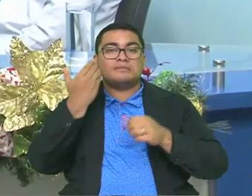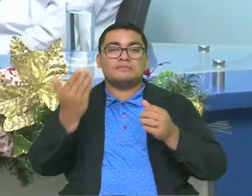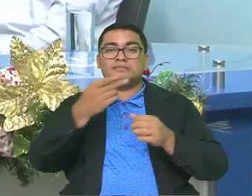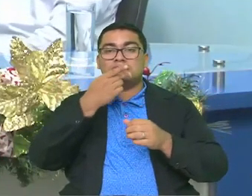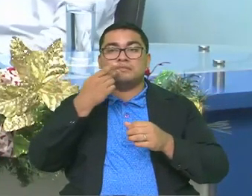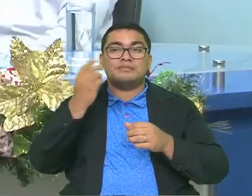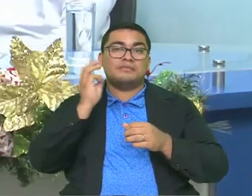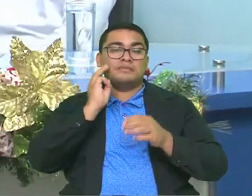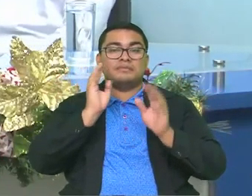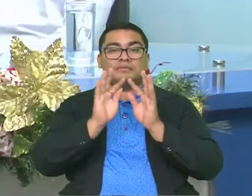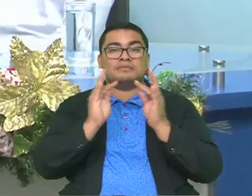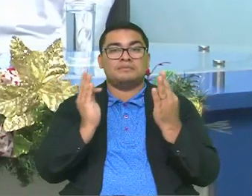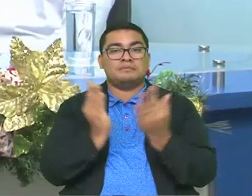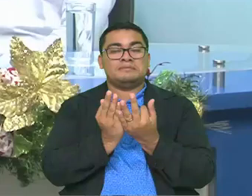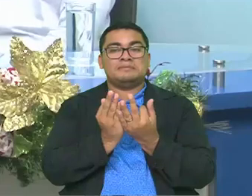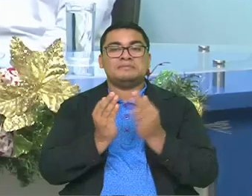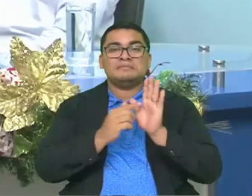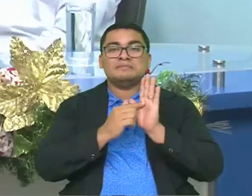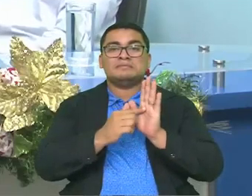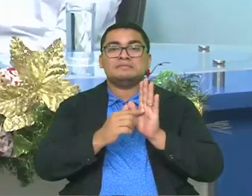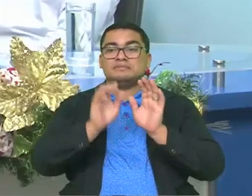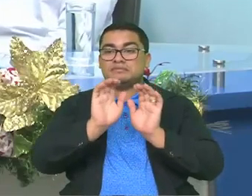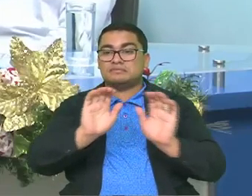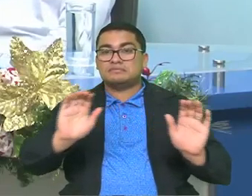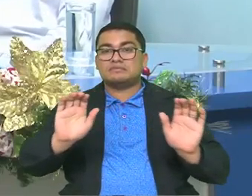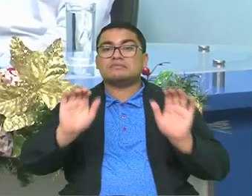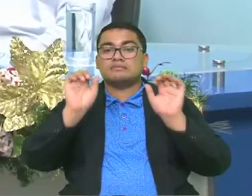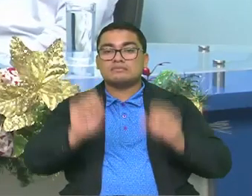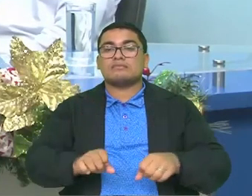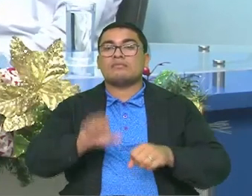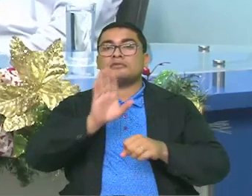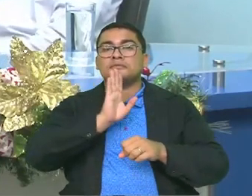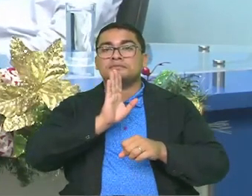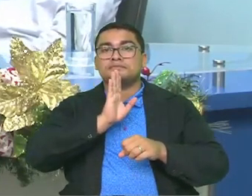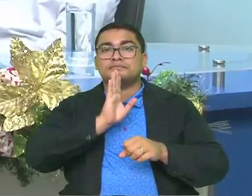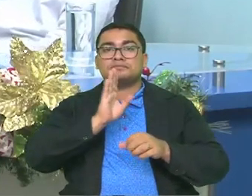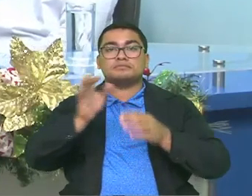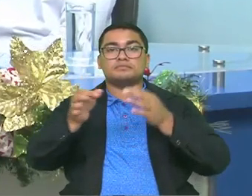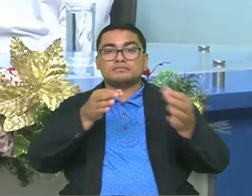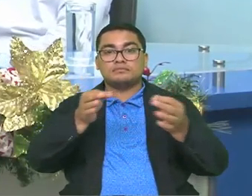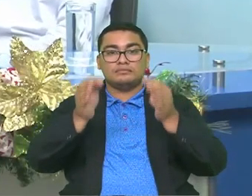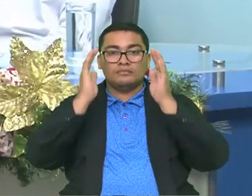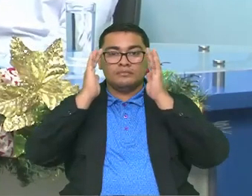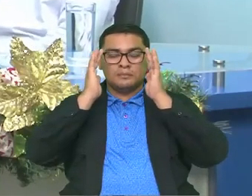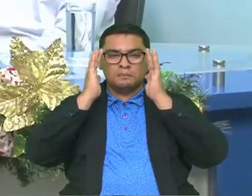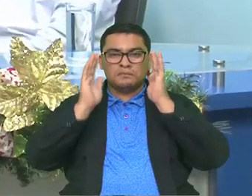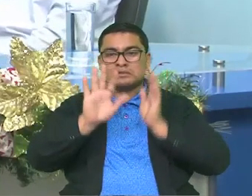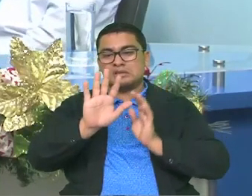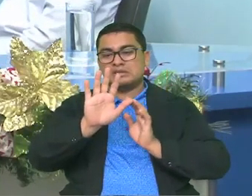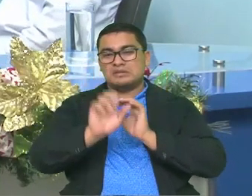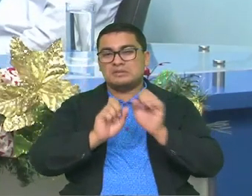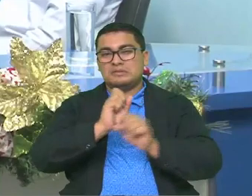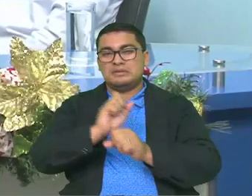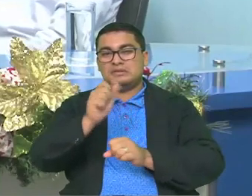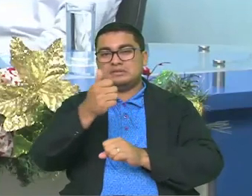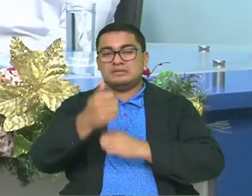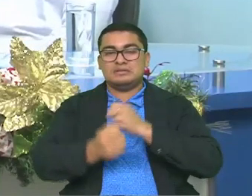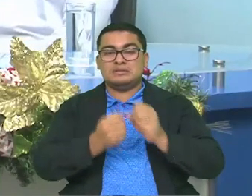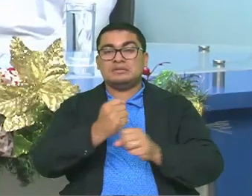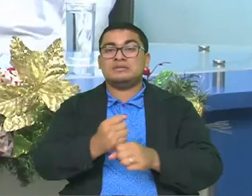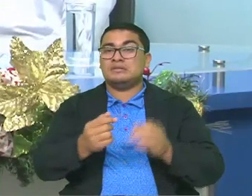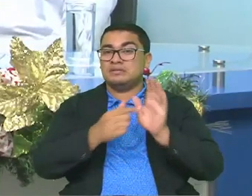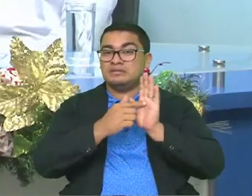niños, esta es de característica bilateral. La principal manera o los principales que están en contacto con los niños para